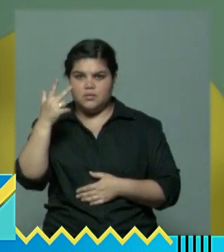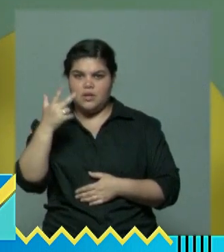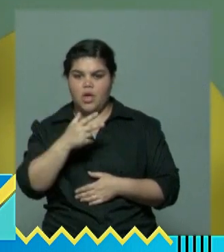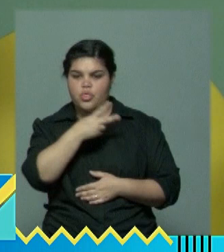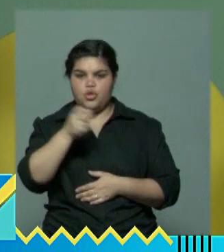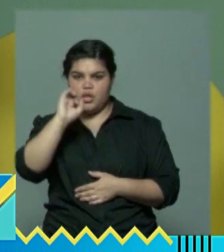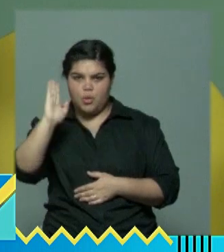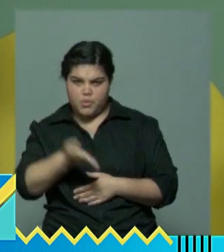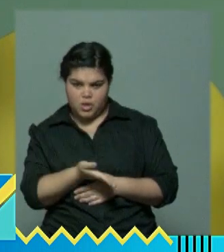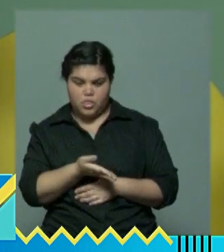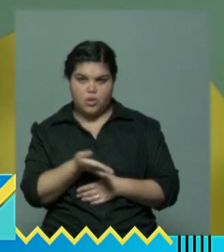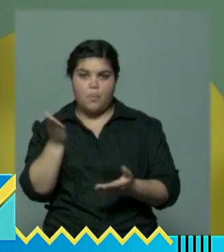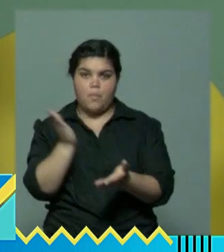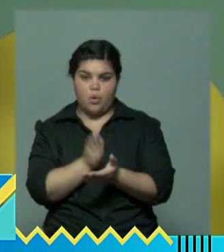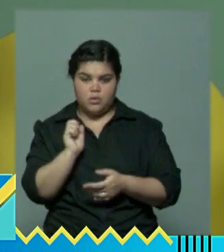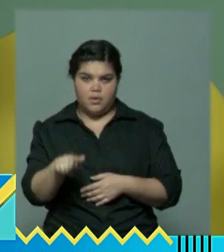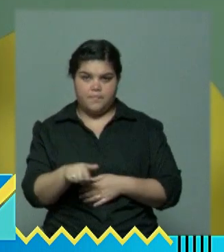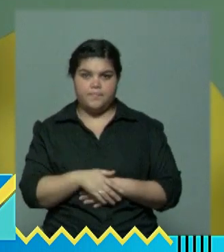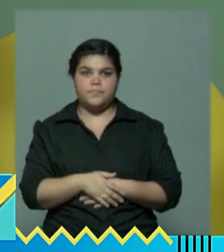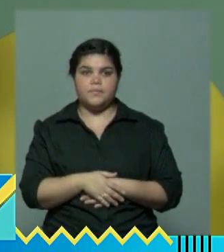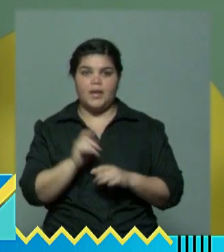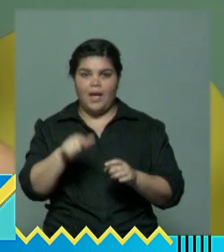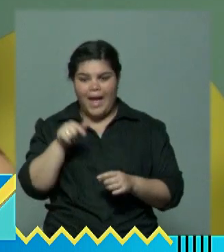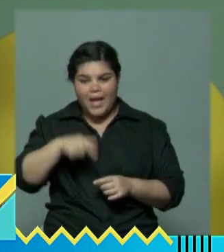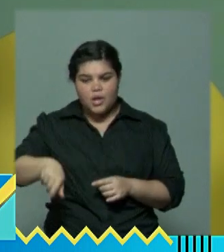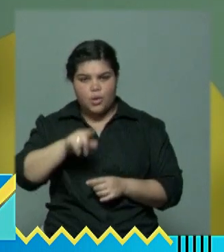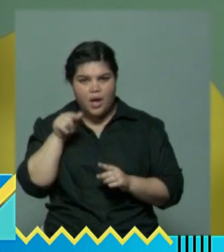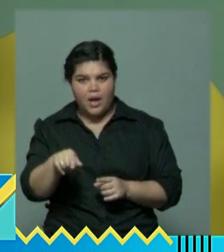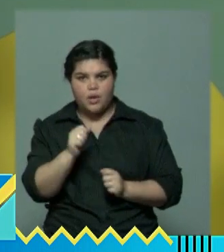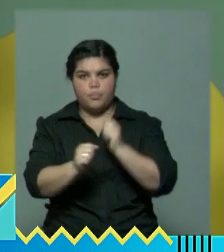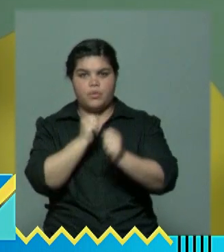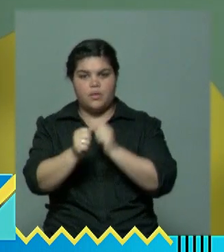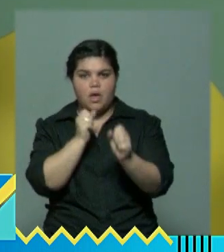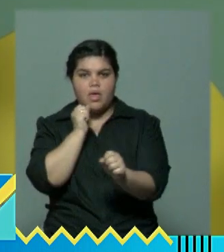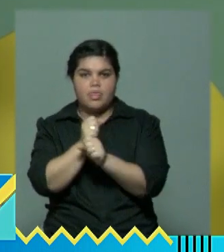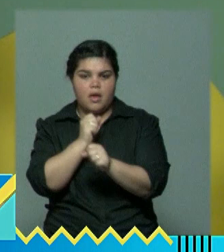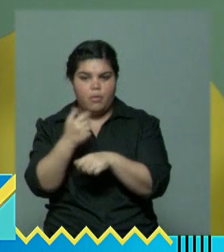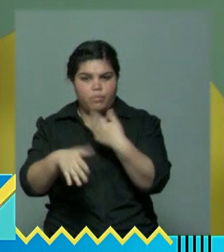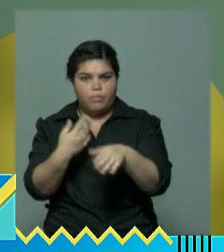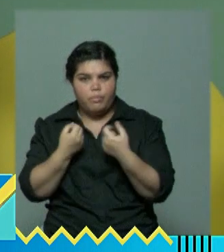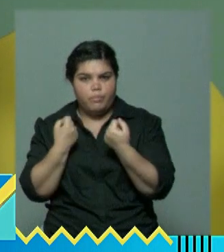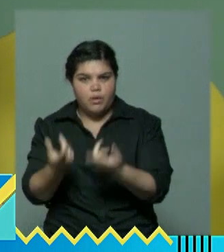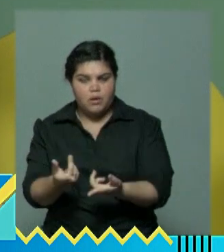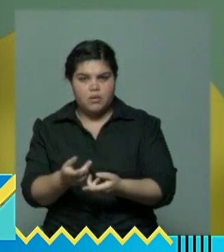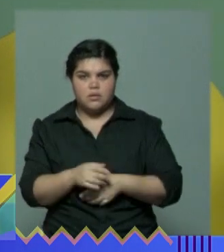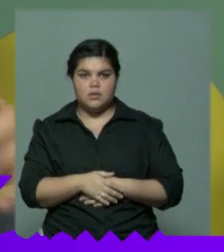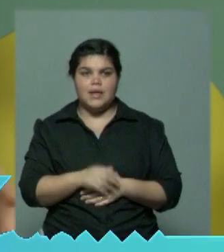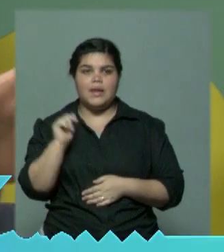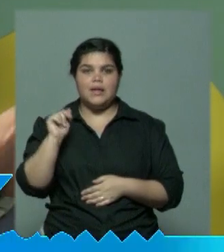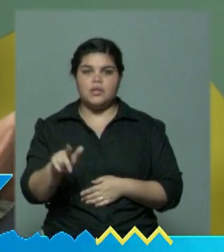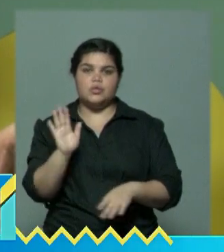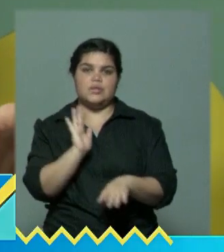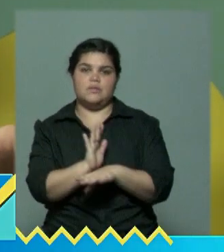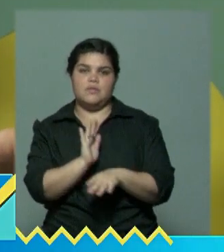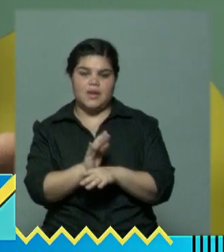y perseguir estacionalmente donde se va produciendo el trabajo. Esto se llama tratar de generar eficiencia